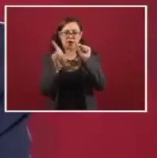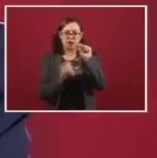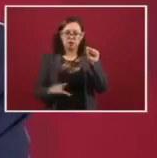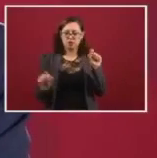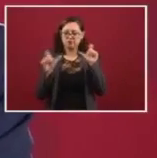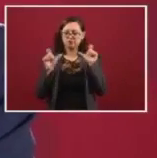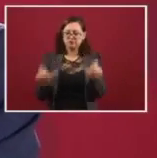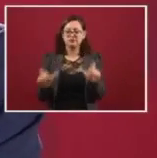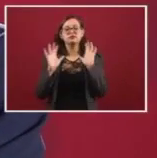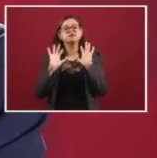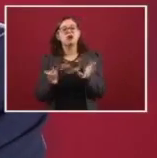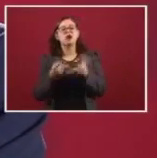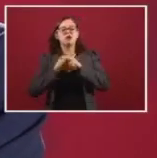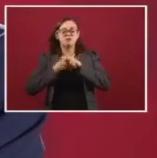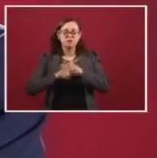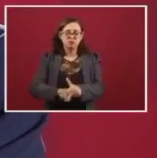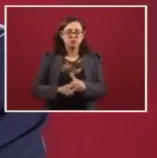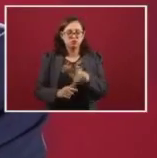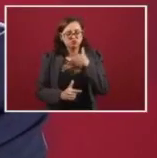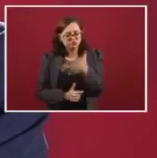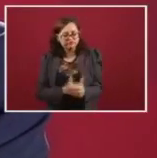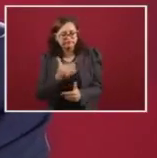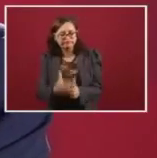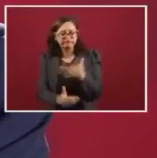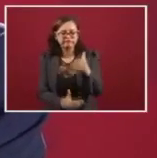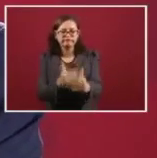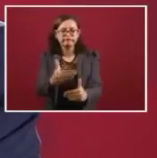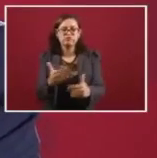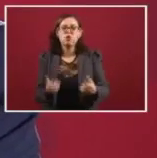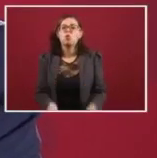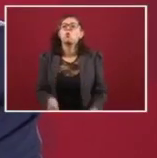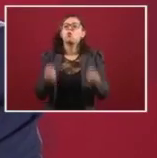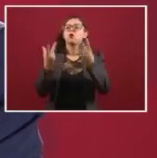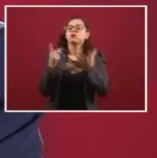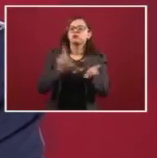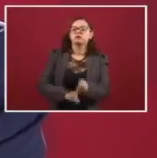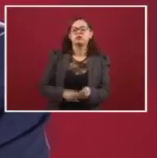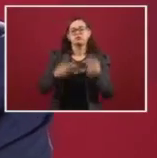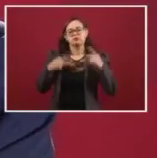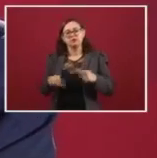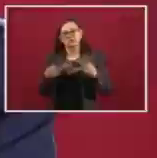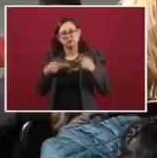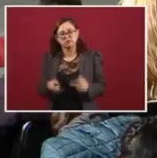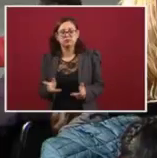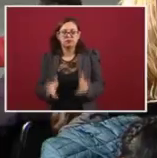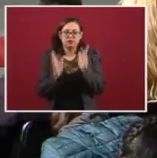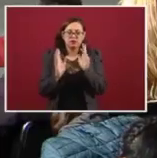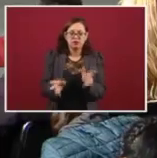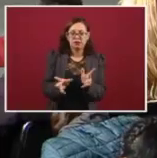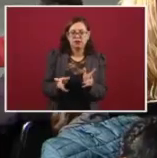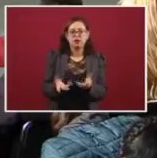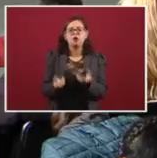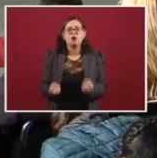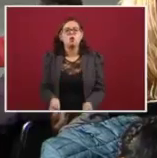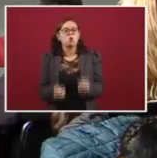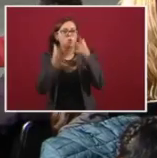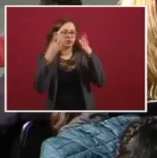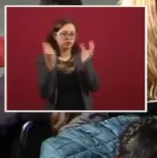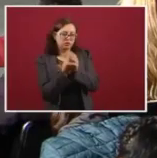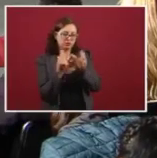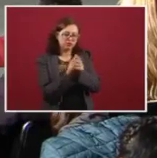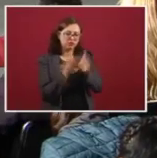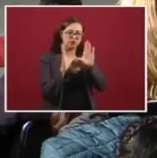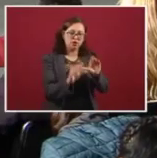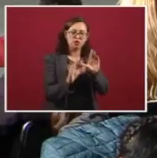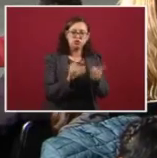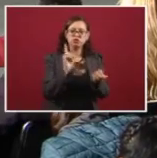dónde están y cuántos elementos se tienen y cuántos se están formando, en